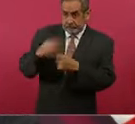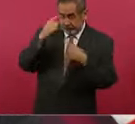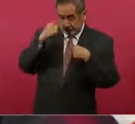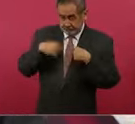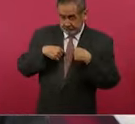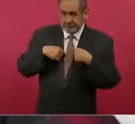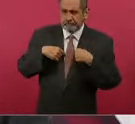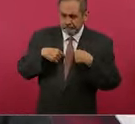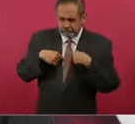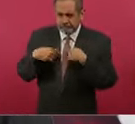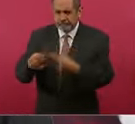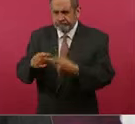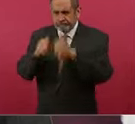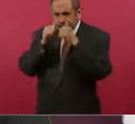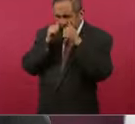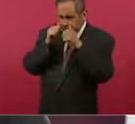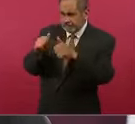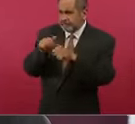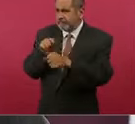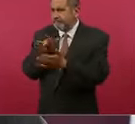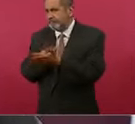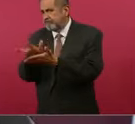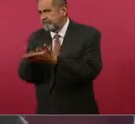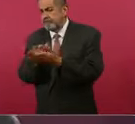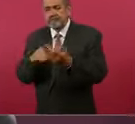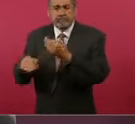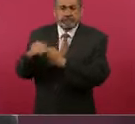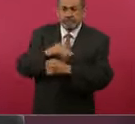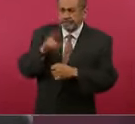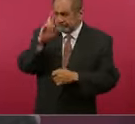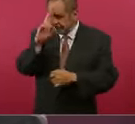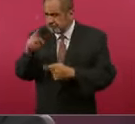iba a atender a todos, iba a respetar a todos, pero